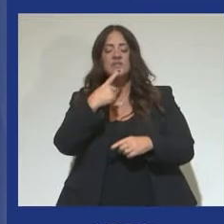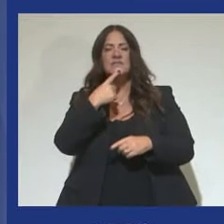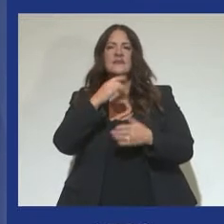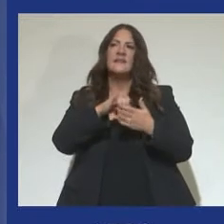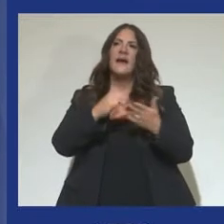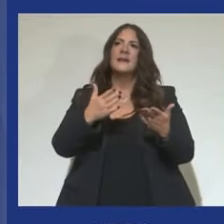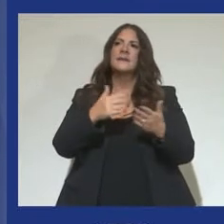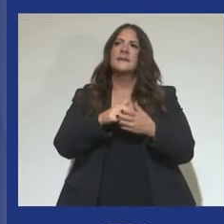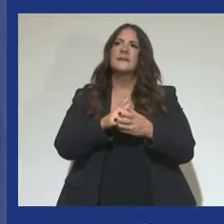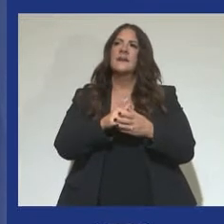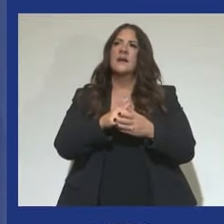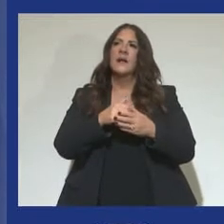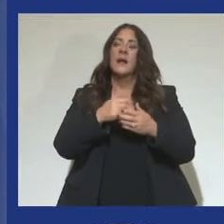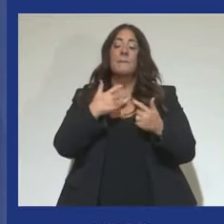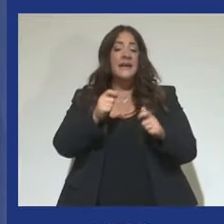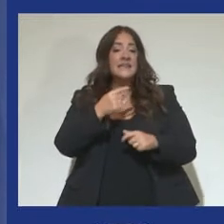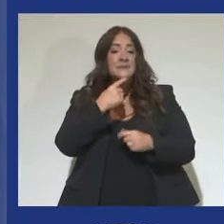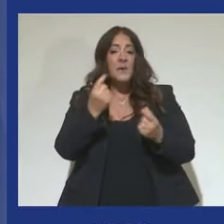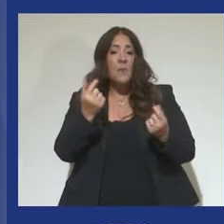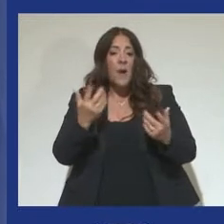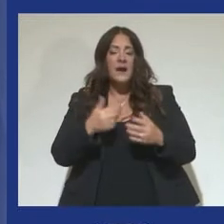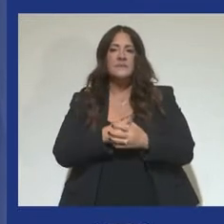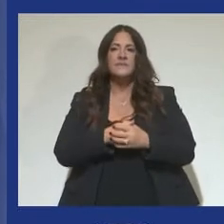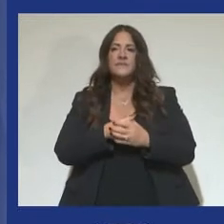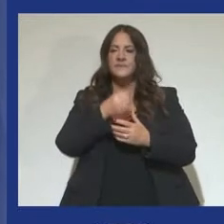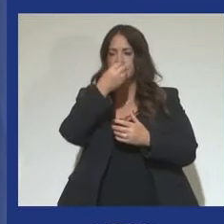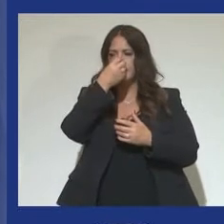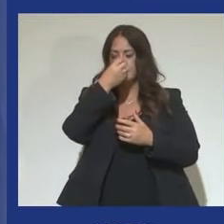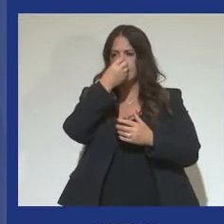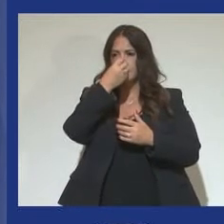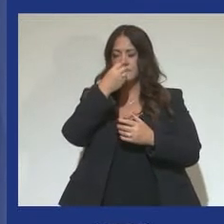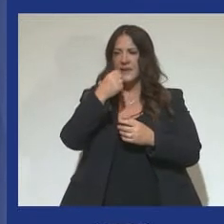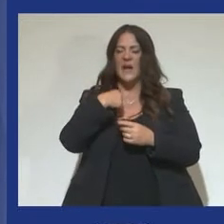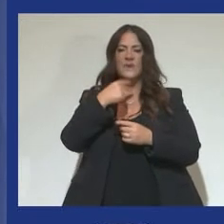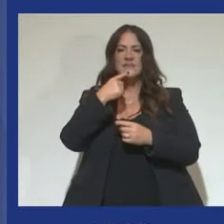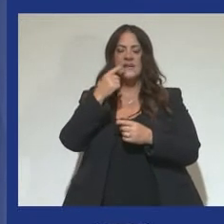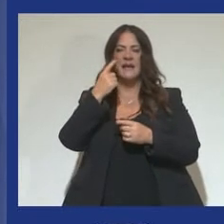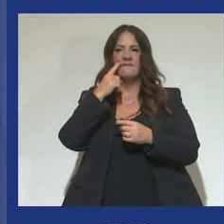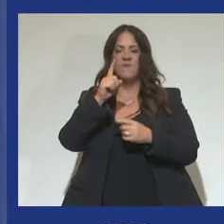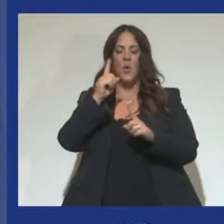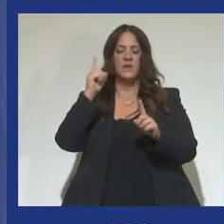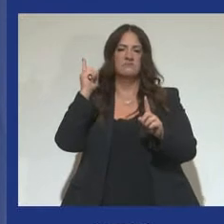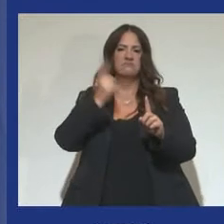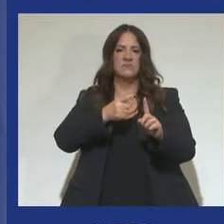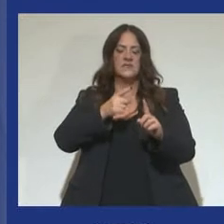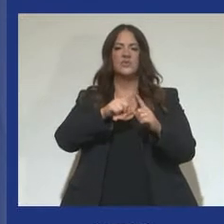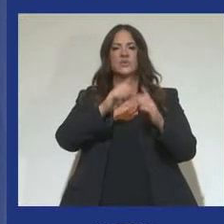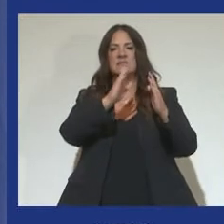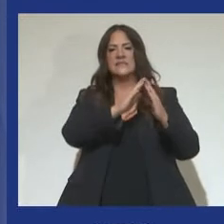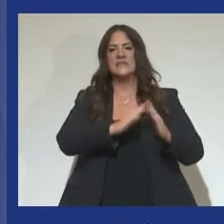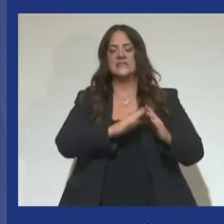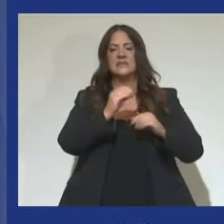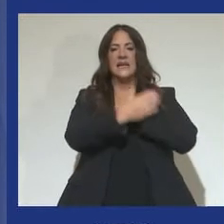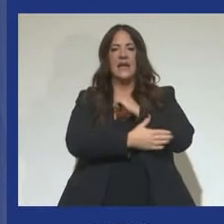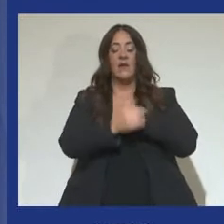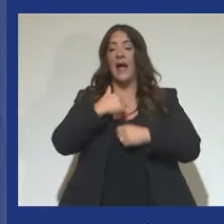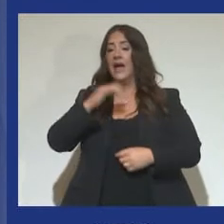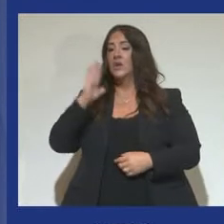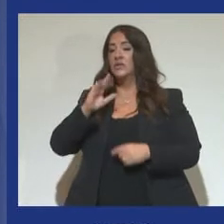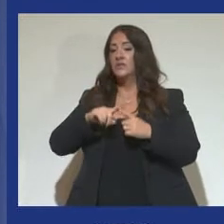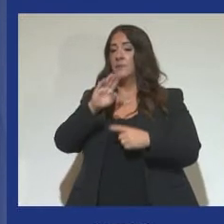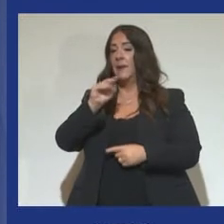específica yo creo que el de la destinación más grande tiene que ver con las ciudades y los condados y